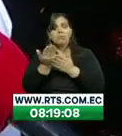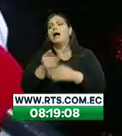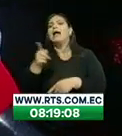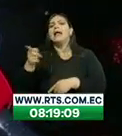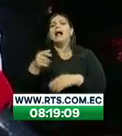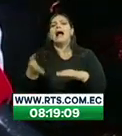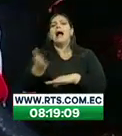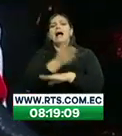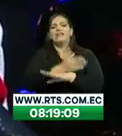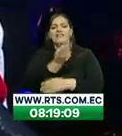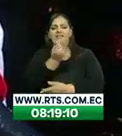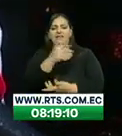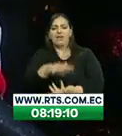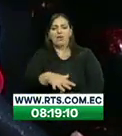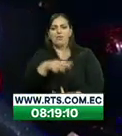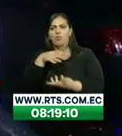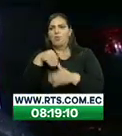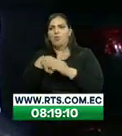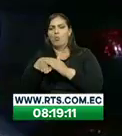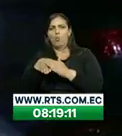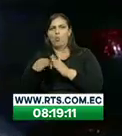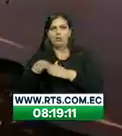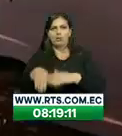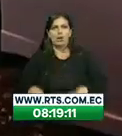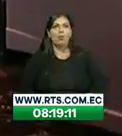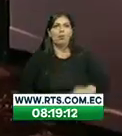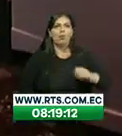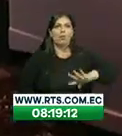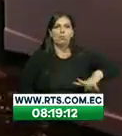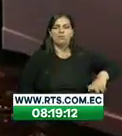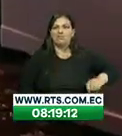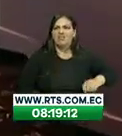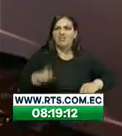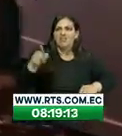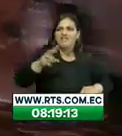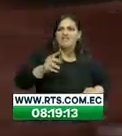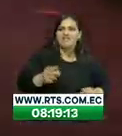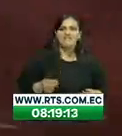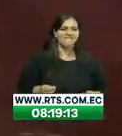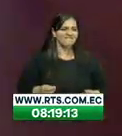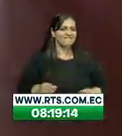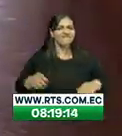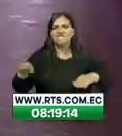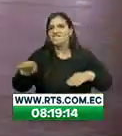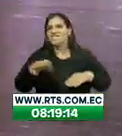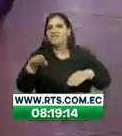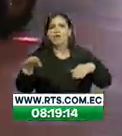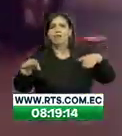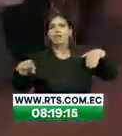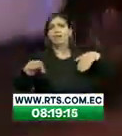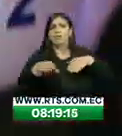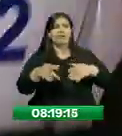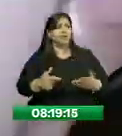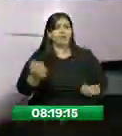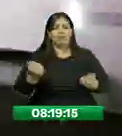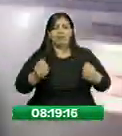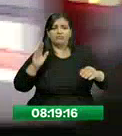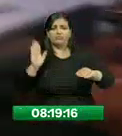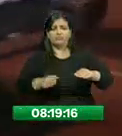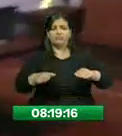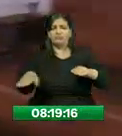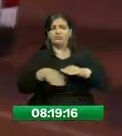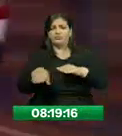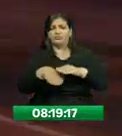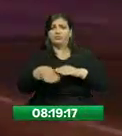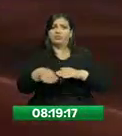venido con dinero, ha traído dinero y lo han venido siguiendo los ladrones. No se sabe si será verdad, será mentira de eso. La persona que va a